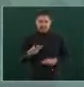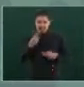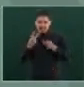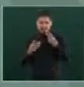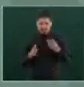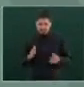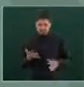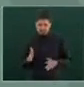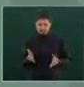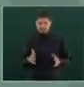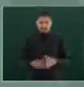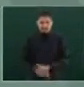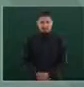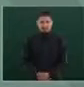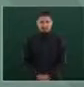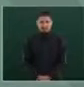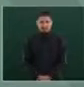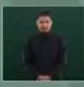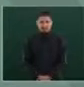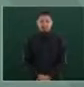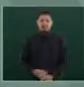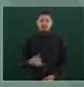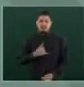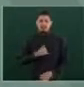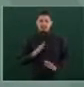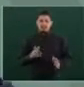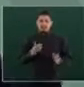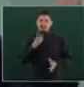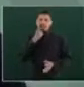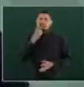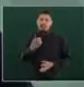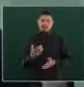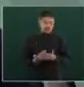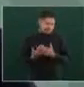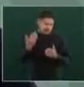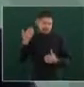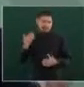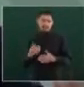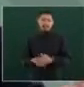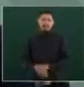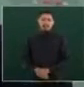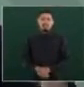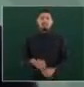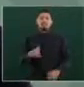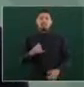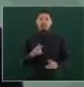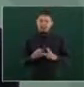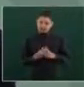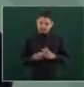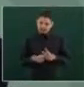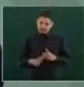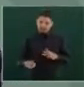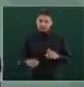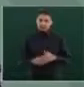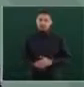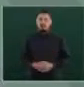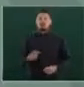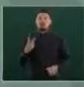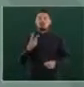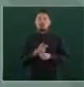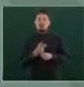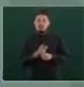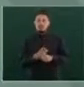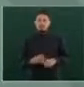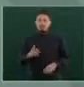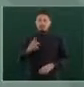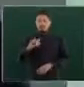todos los gobiernos del mundo al mismo tiempo y eso le da mucha fuerza pero ese documento nos dice